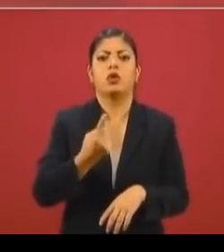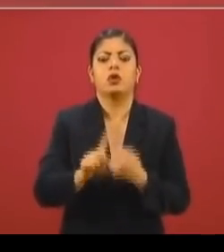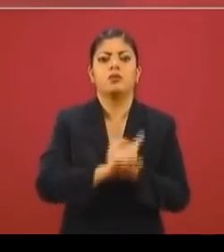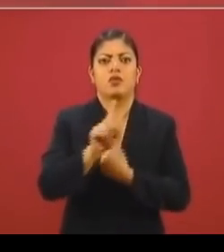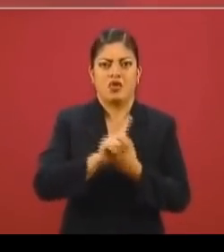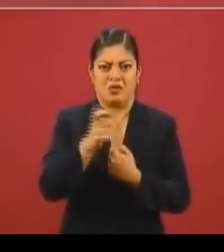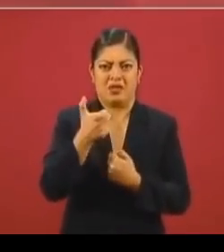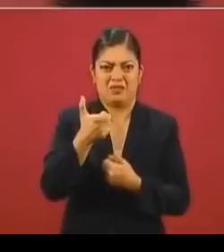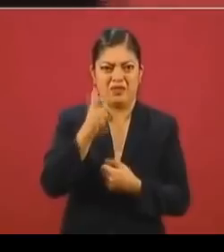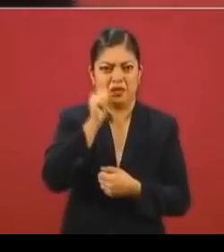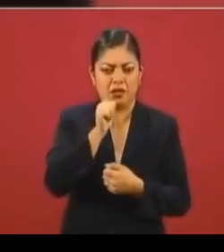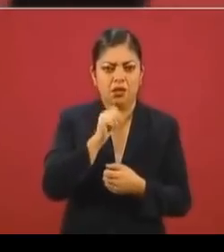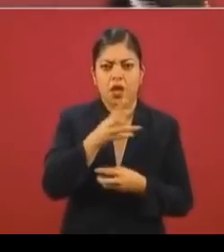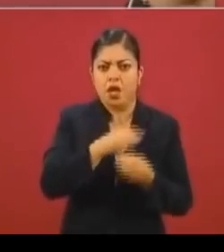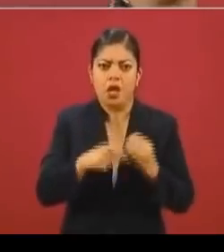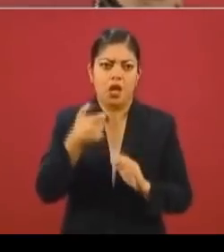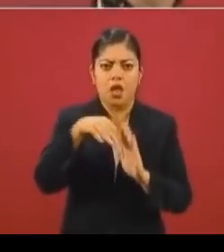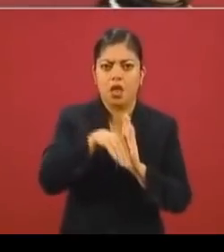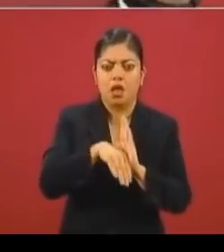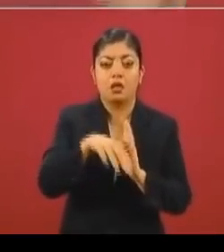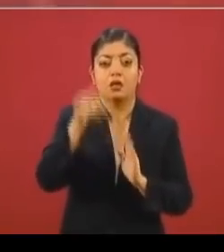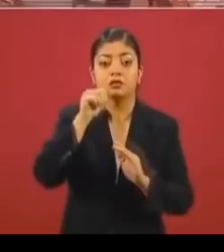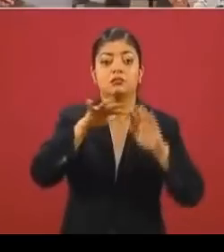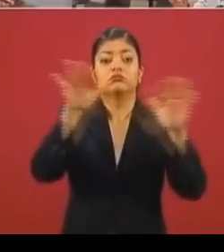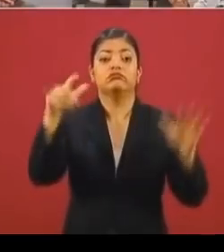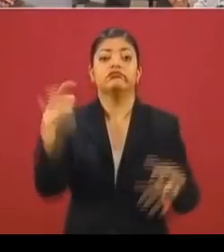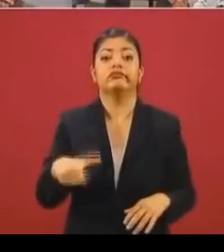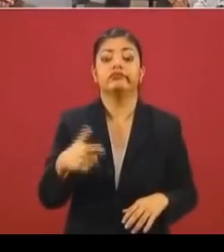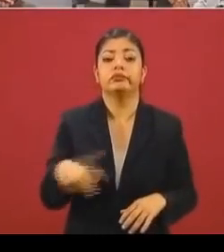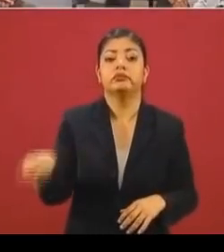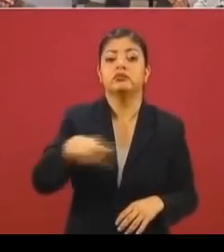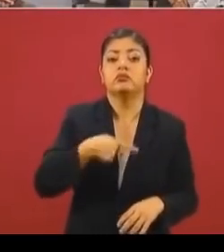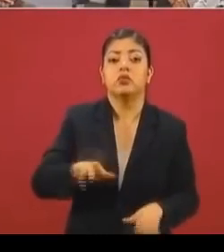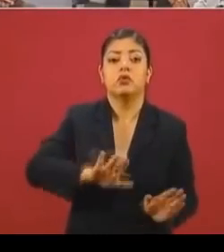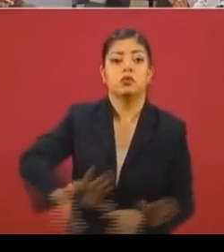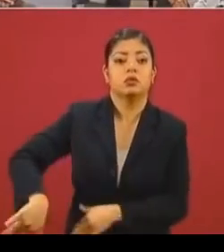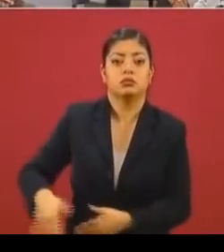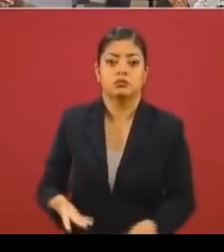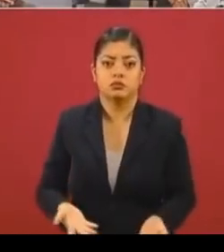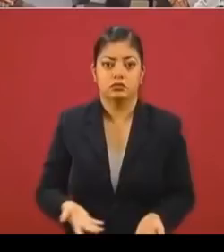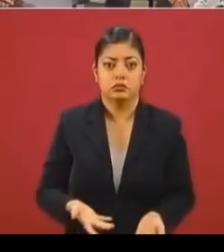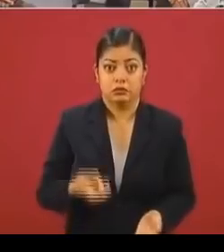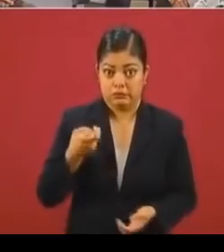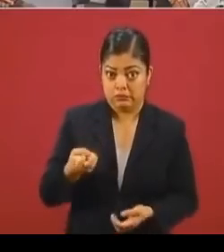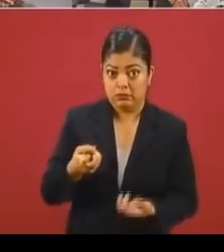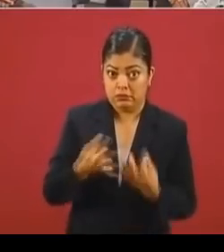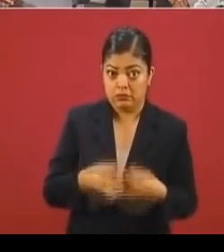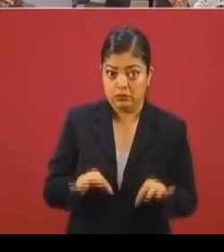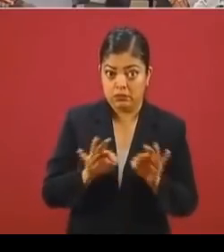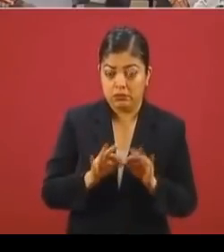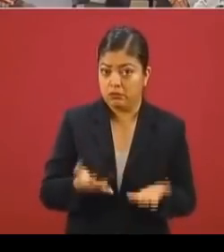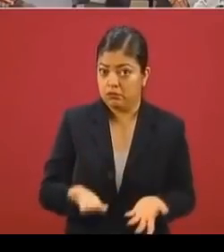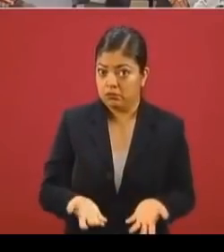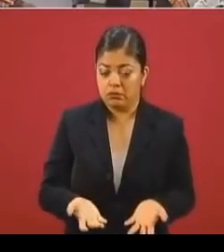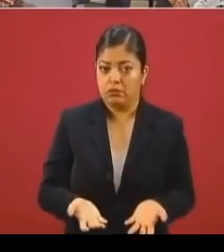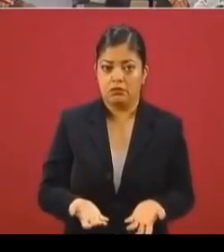económica, rescate de los de arriba y abandono de los de abajo? Pero no solo eso,